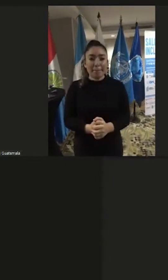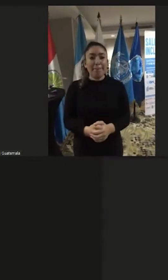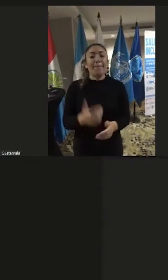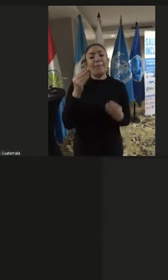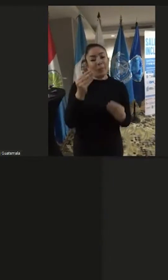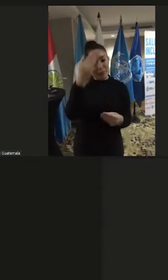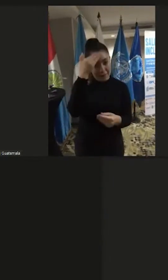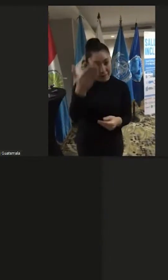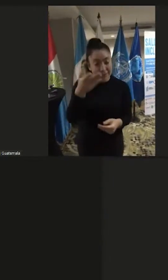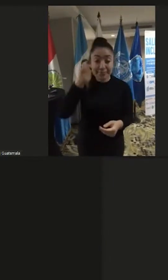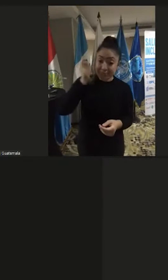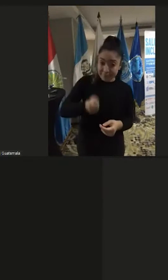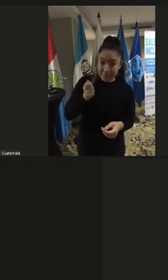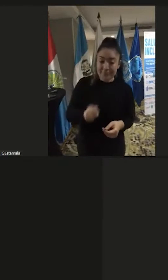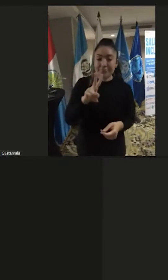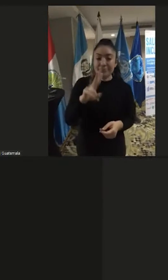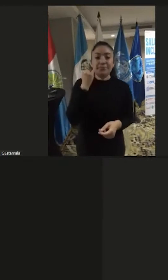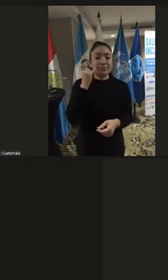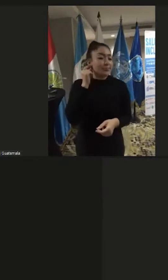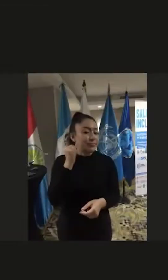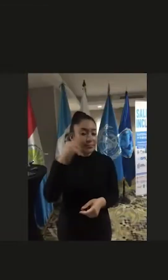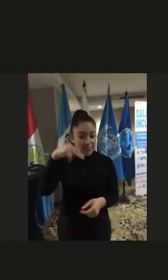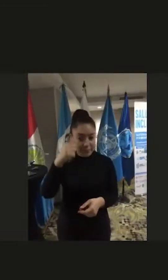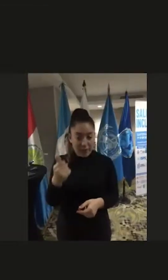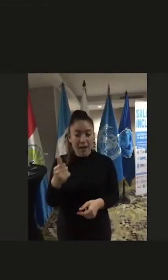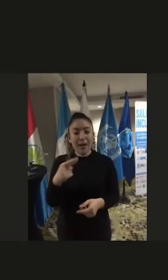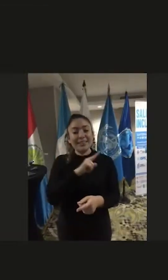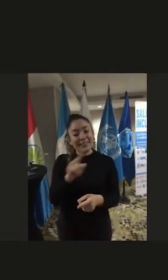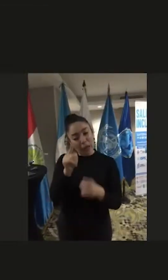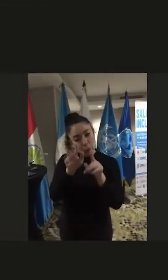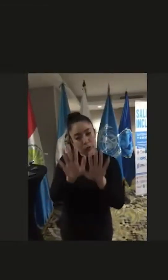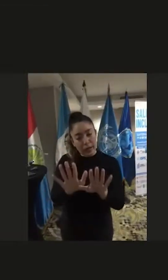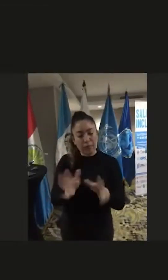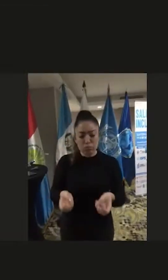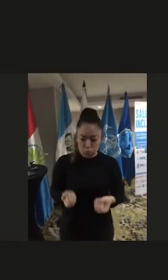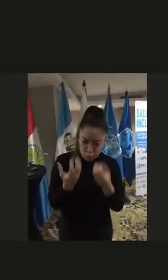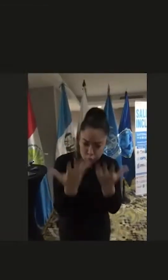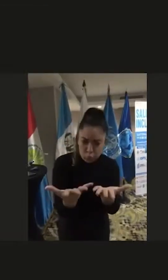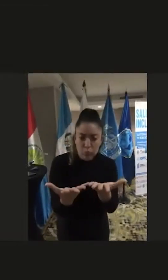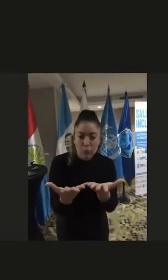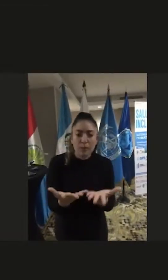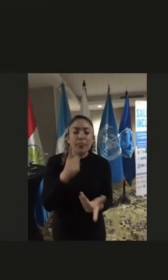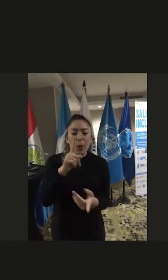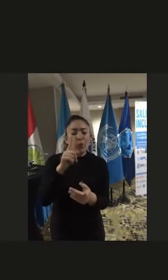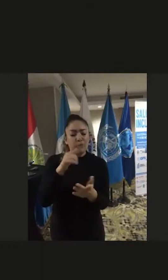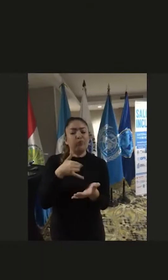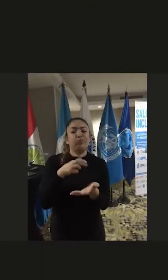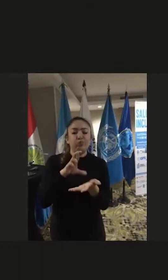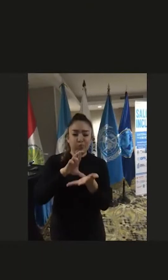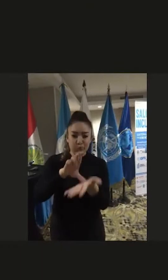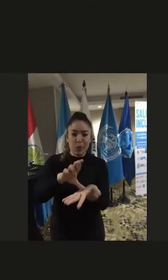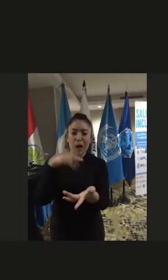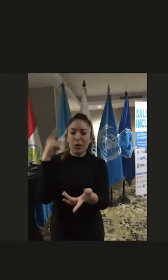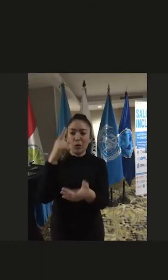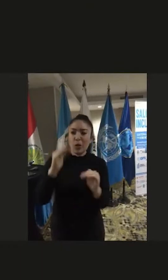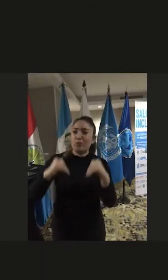gracias, licenciada Virginia. Sea usted portadora de un reconocimiento a las